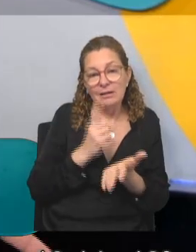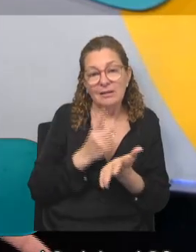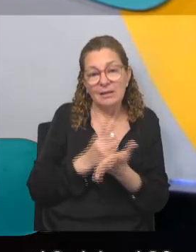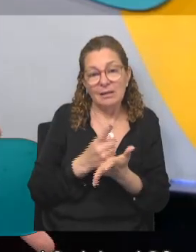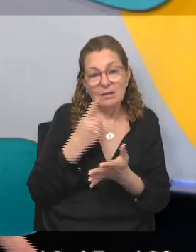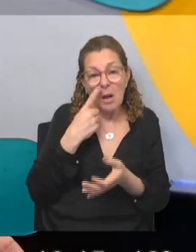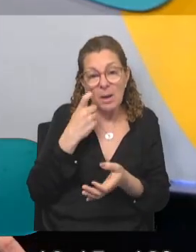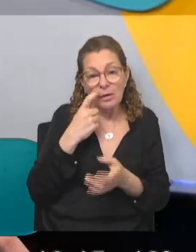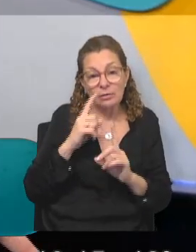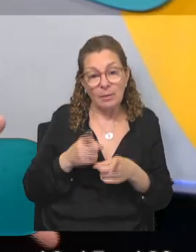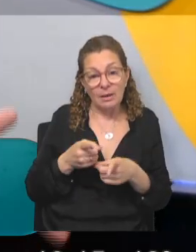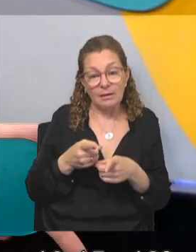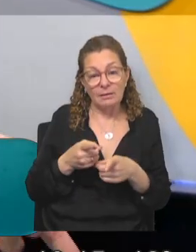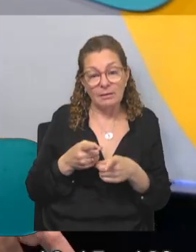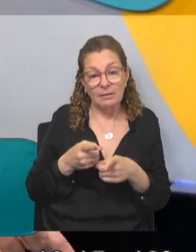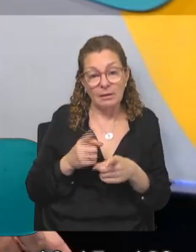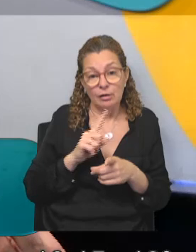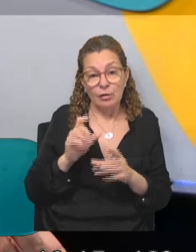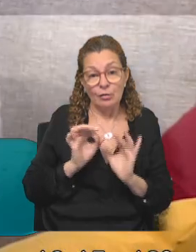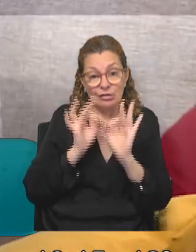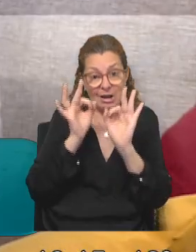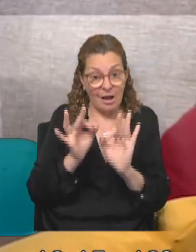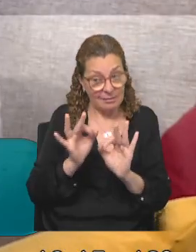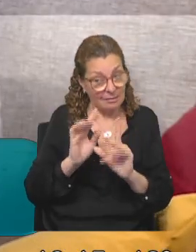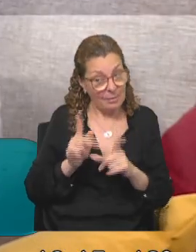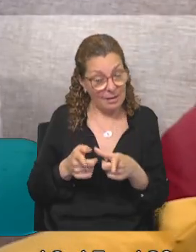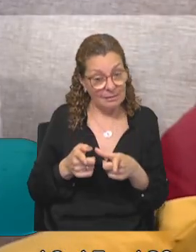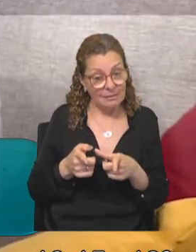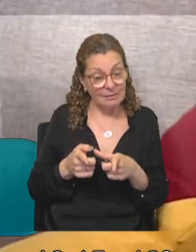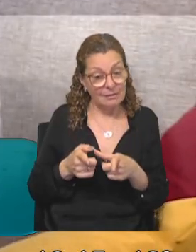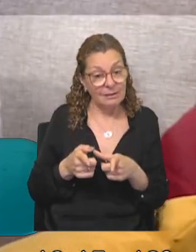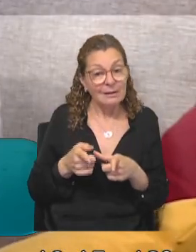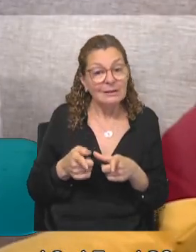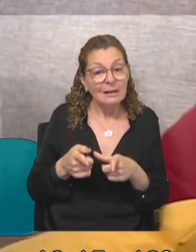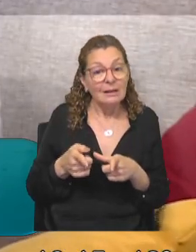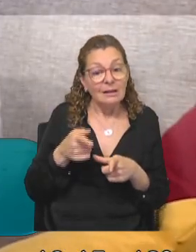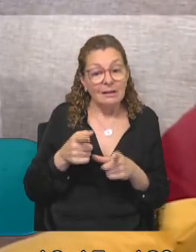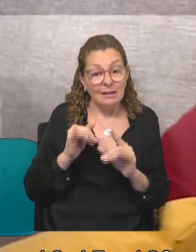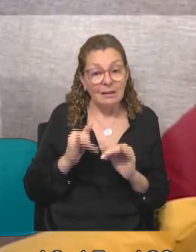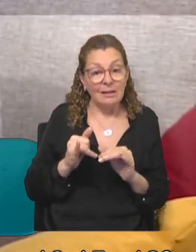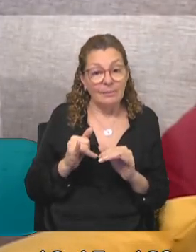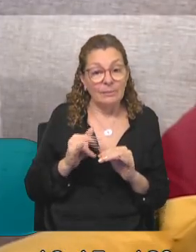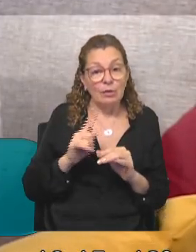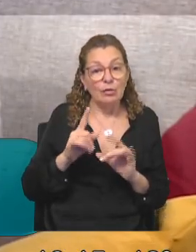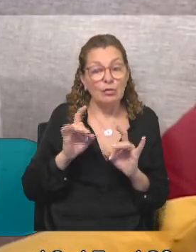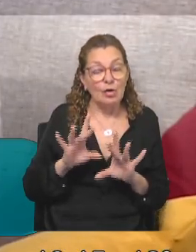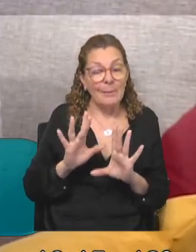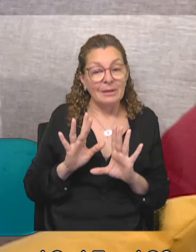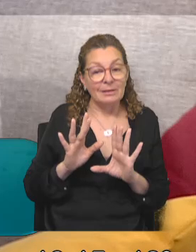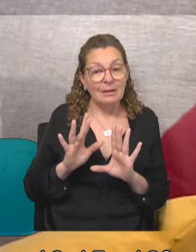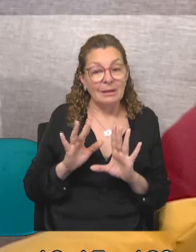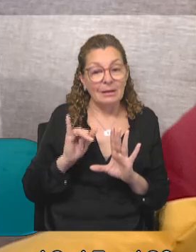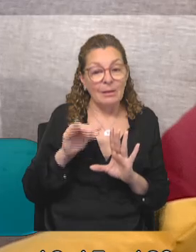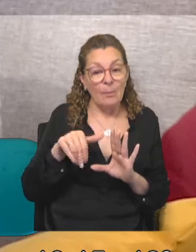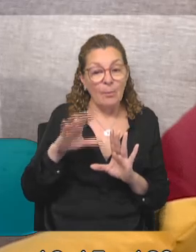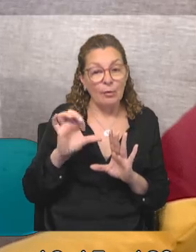al varón de serlo y no llegar a serlo. ¿Me también, explico? Sí, el síndrome del impostor se da, no es solo impostora,